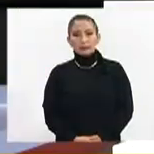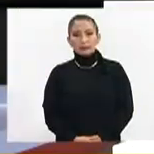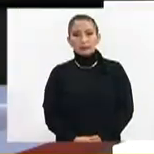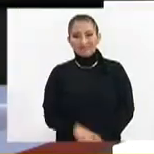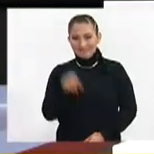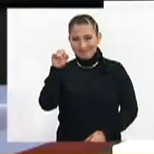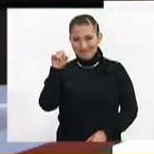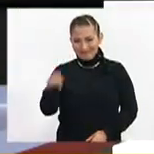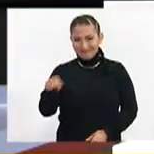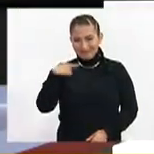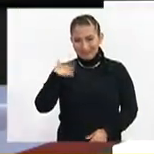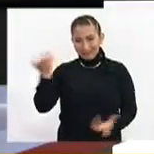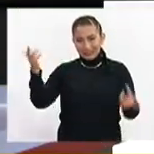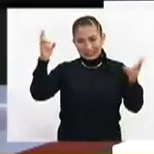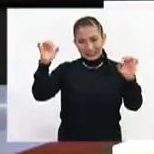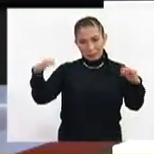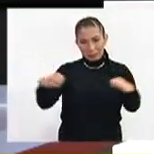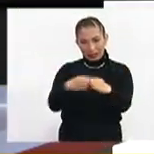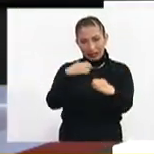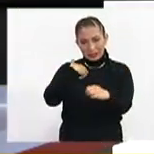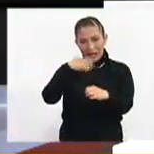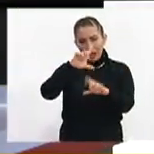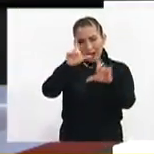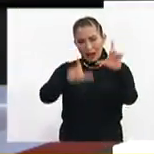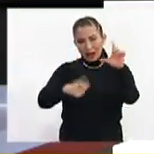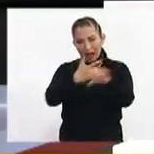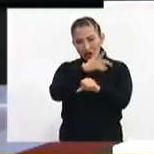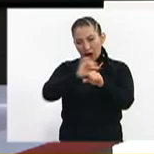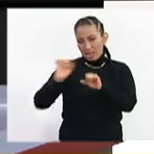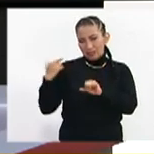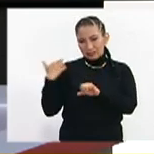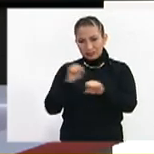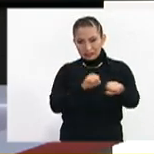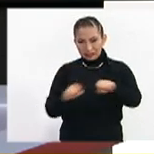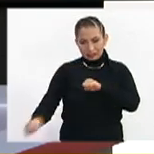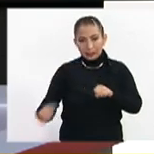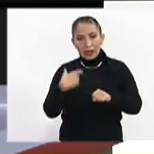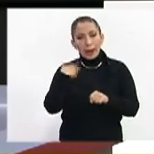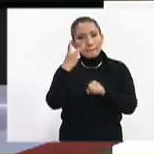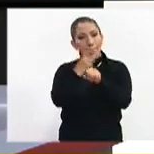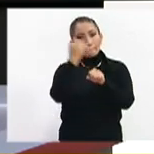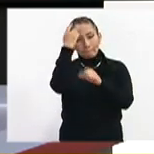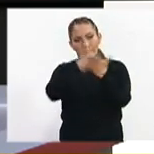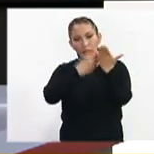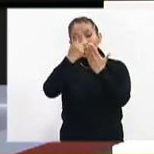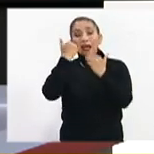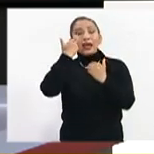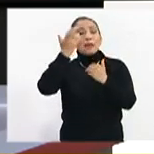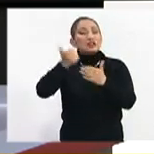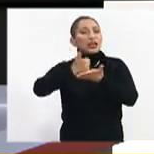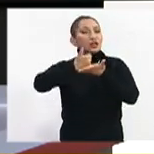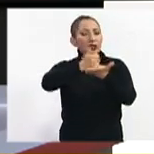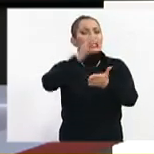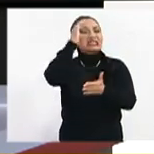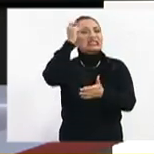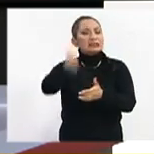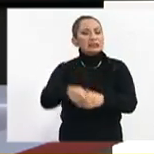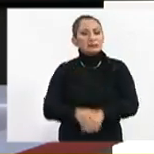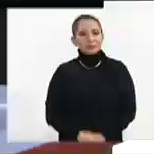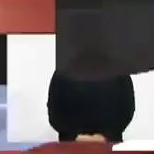Y precisamente en el marco de la emergencia nacional por los últimos sismos se lanzó la iniciativa Queremos Ayudarte. Vamos a